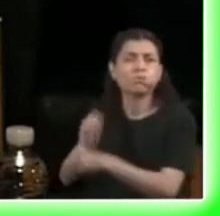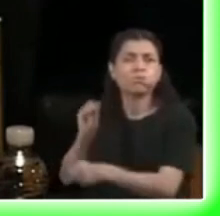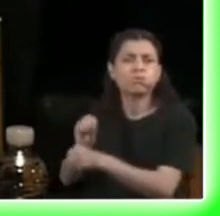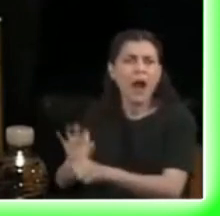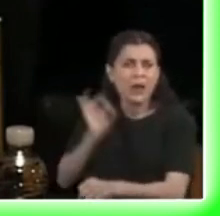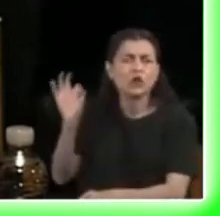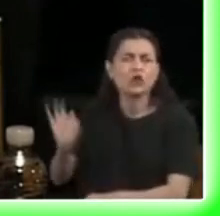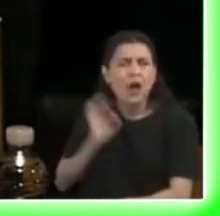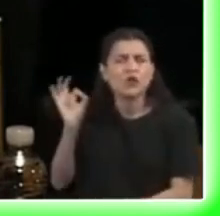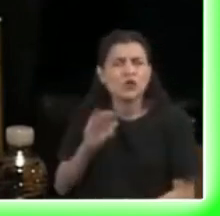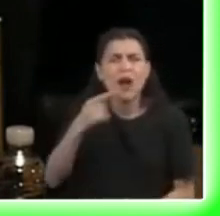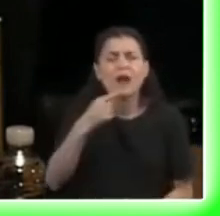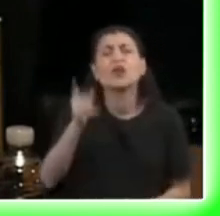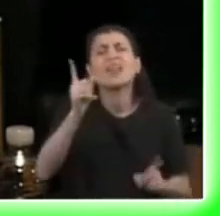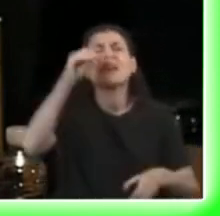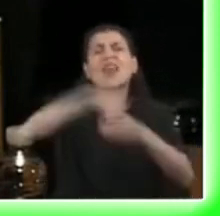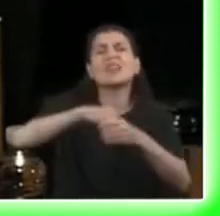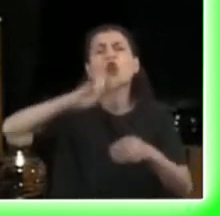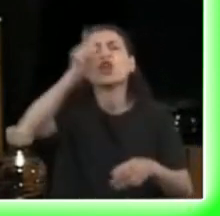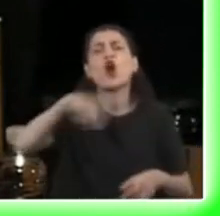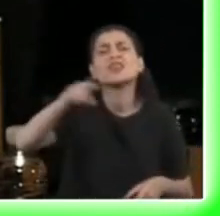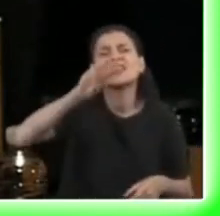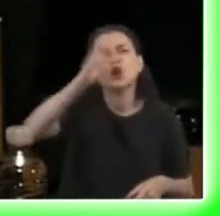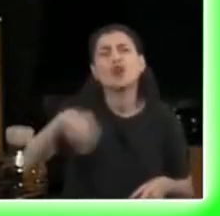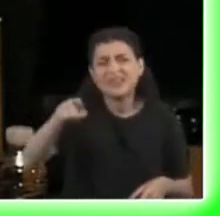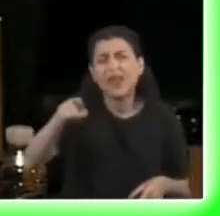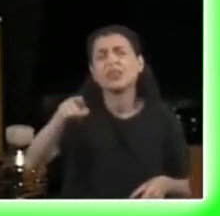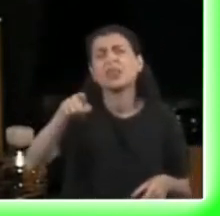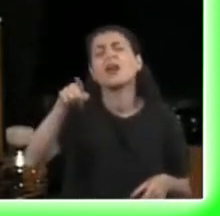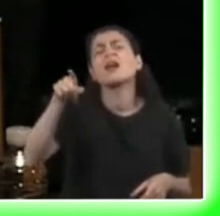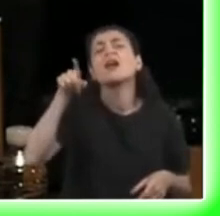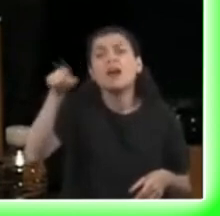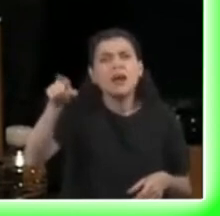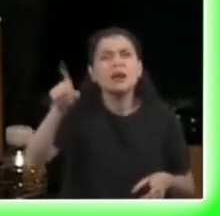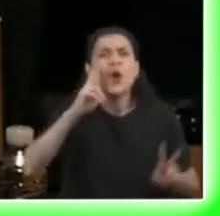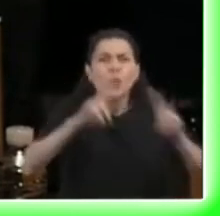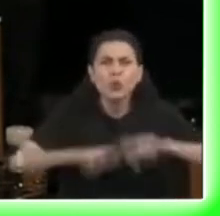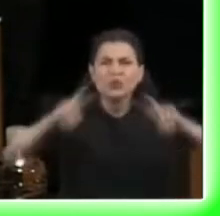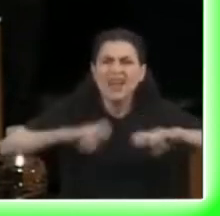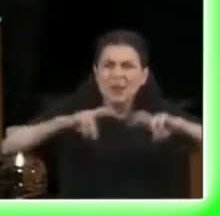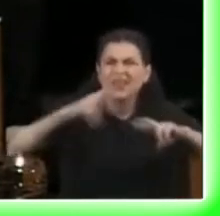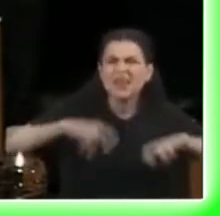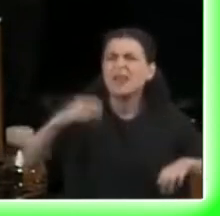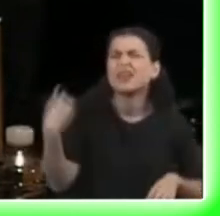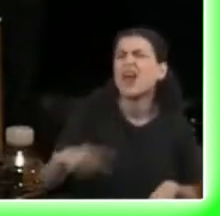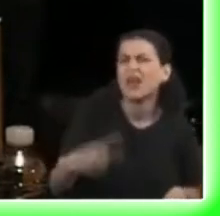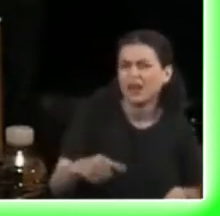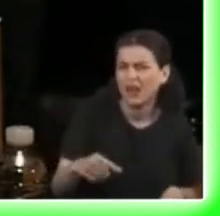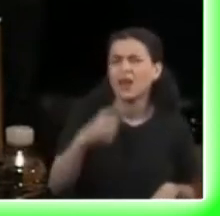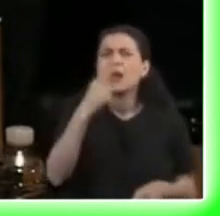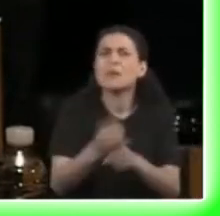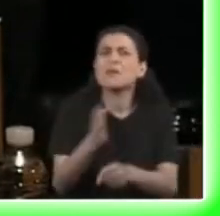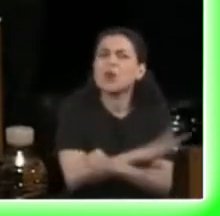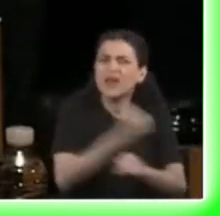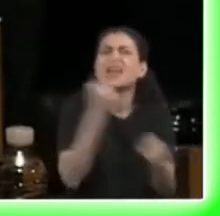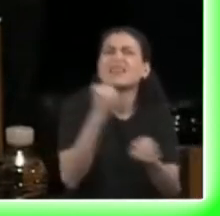creen que son sus investigaciones, los invito a salir al mercado como cualquier hijo del vecino. Investiguen, publiquen un libro y vean si